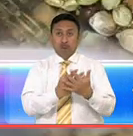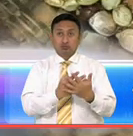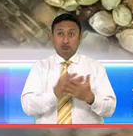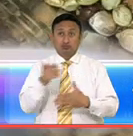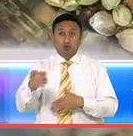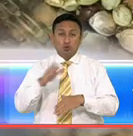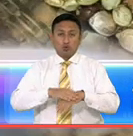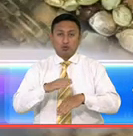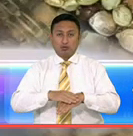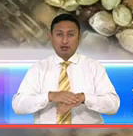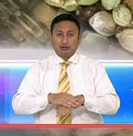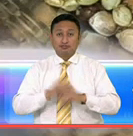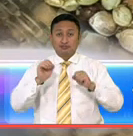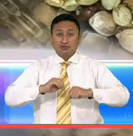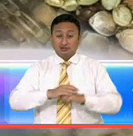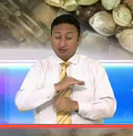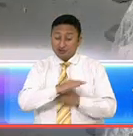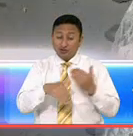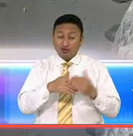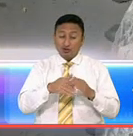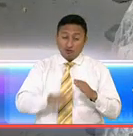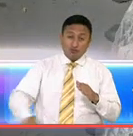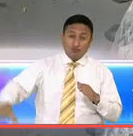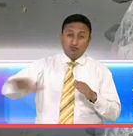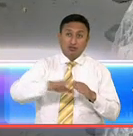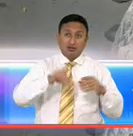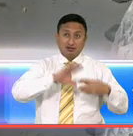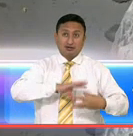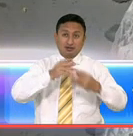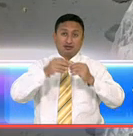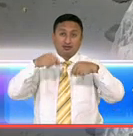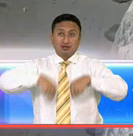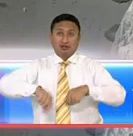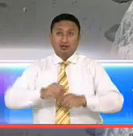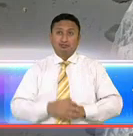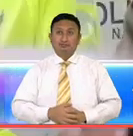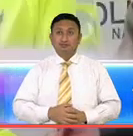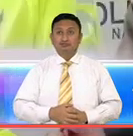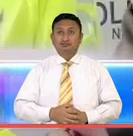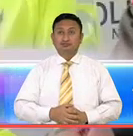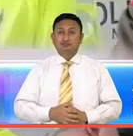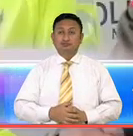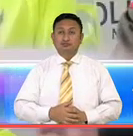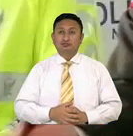responsables de toda la infraestructura adecuada en la selva de cemento